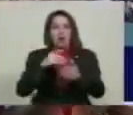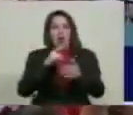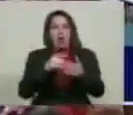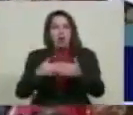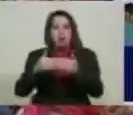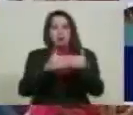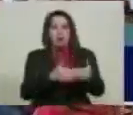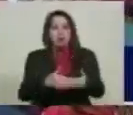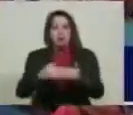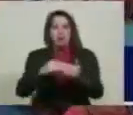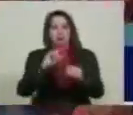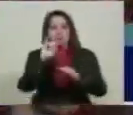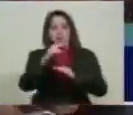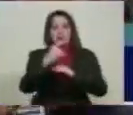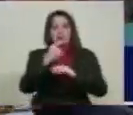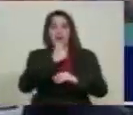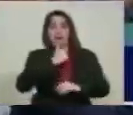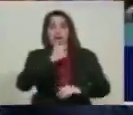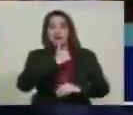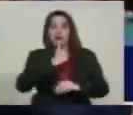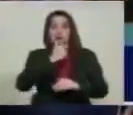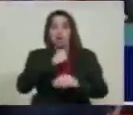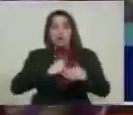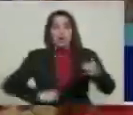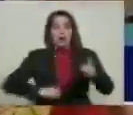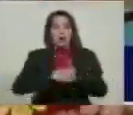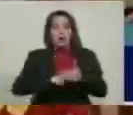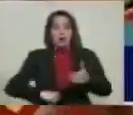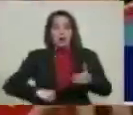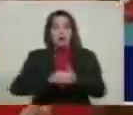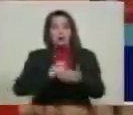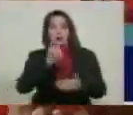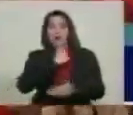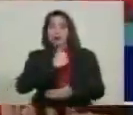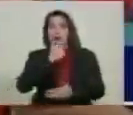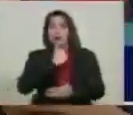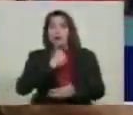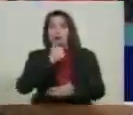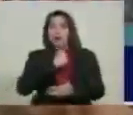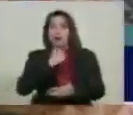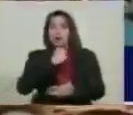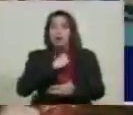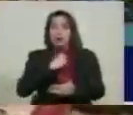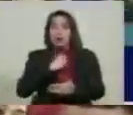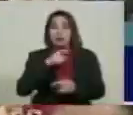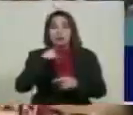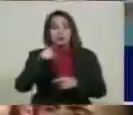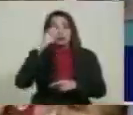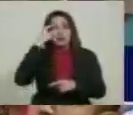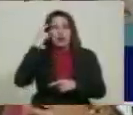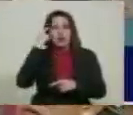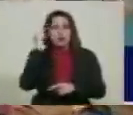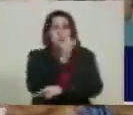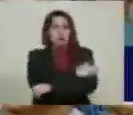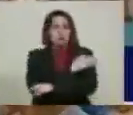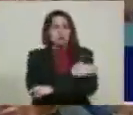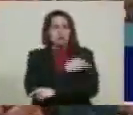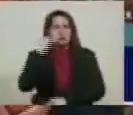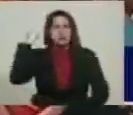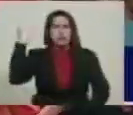al golpismo y que está victoriosa frente a la intolerancia de esa ideología de ultraderecha.